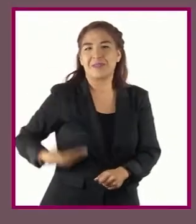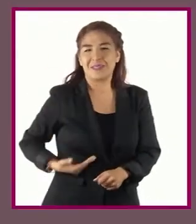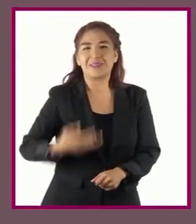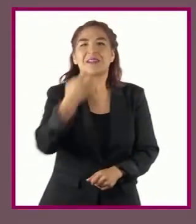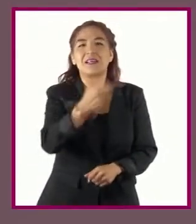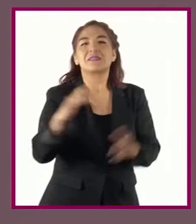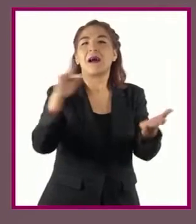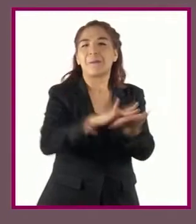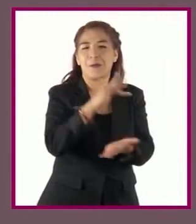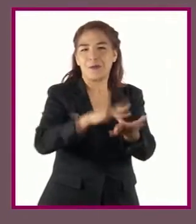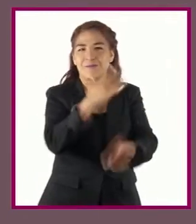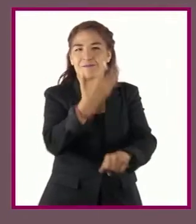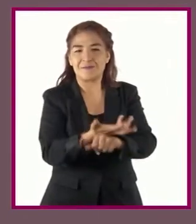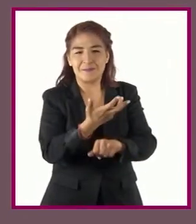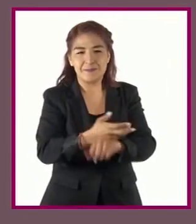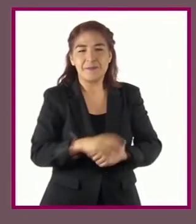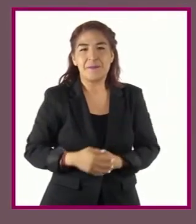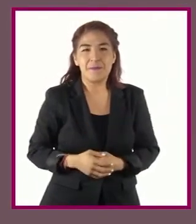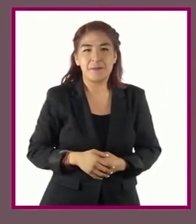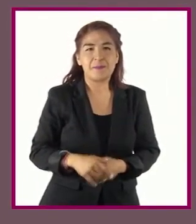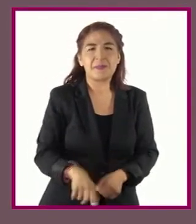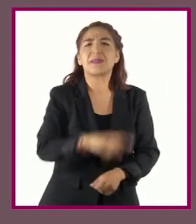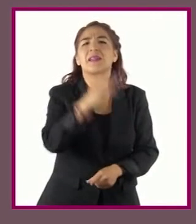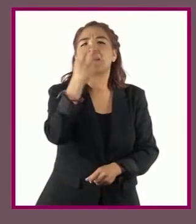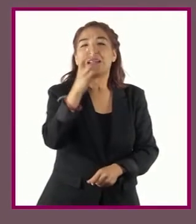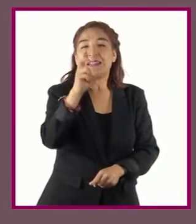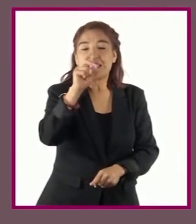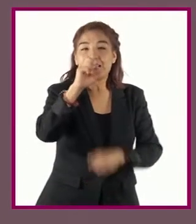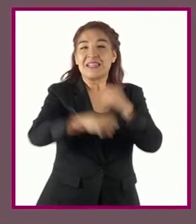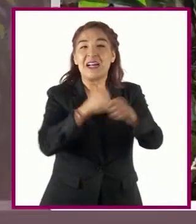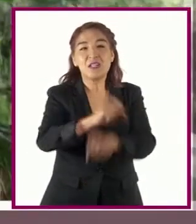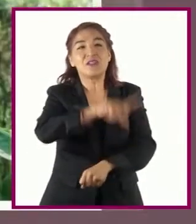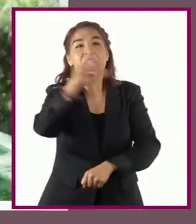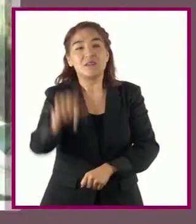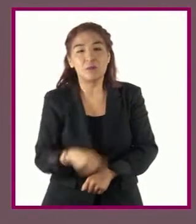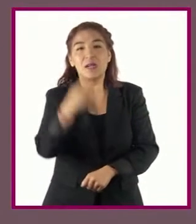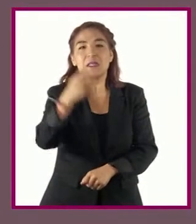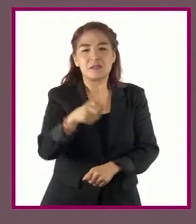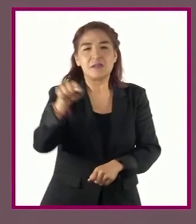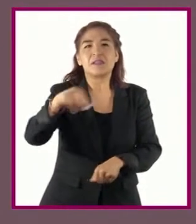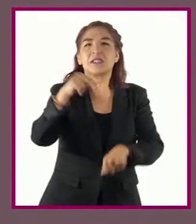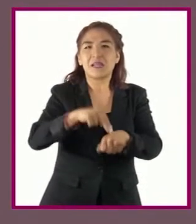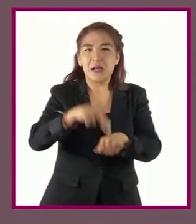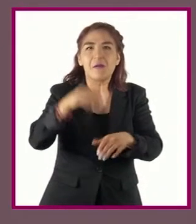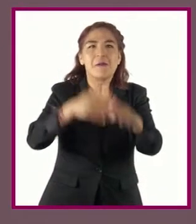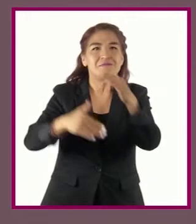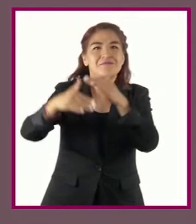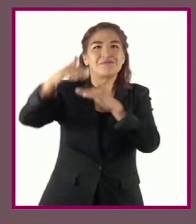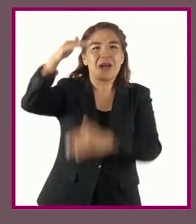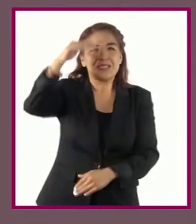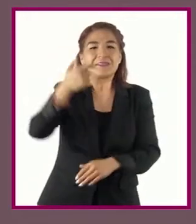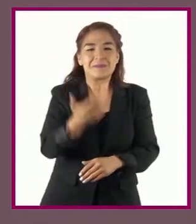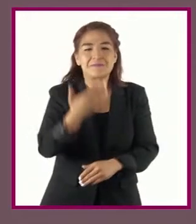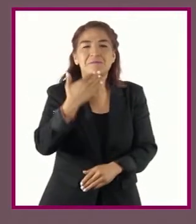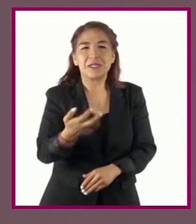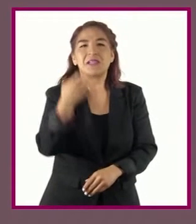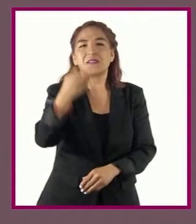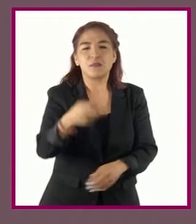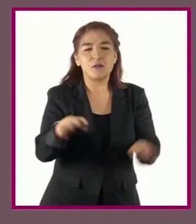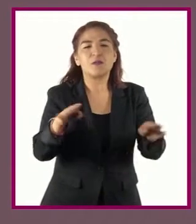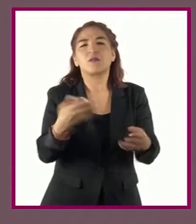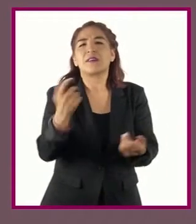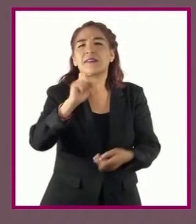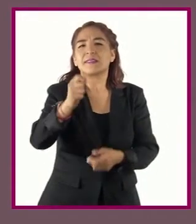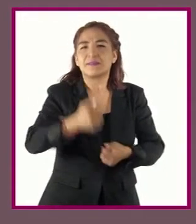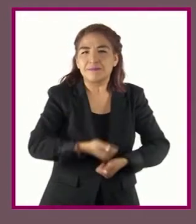estadounidense. En las siguientes 3 décadas, Nicaragua tuvo un lento crecimiento económico basado sobre todo en la